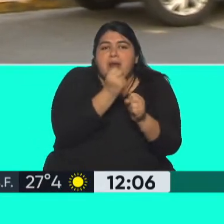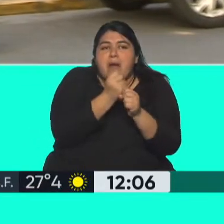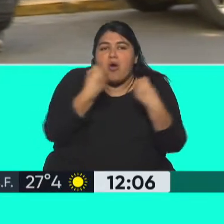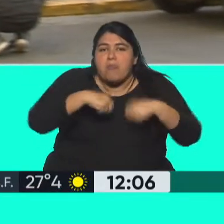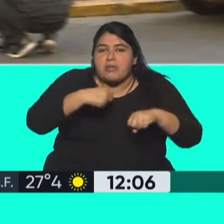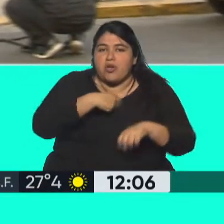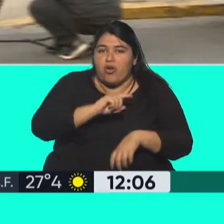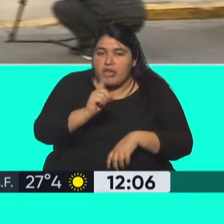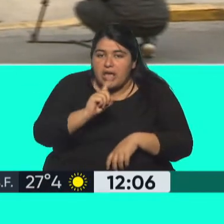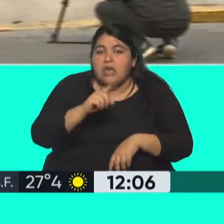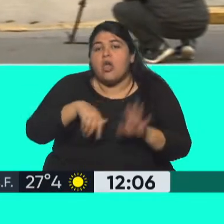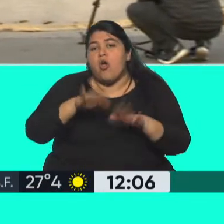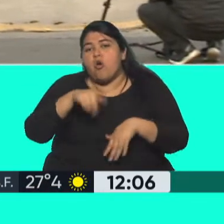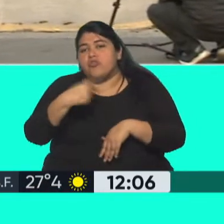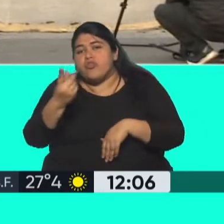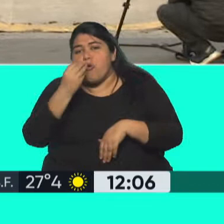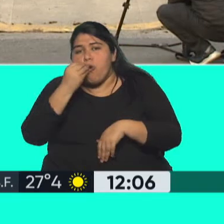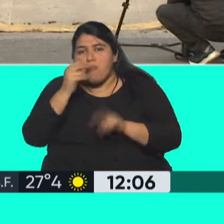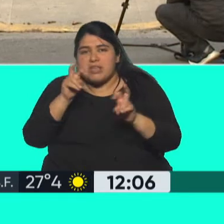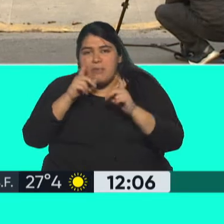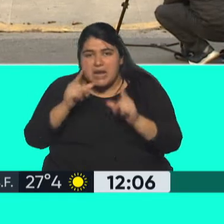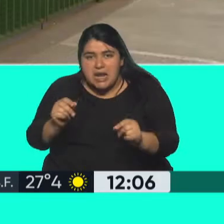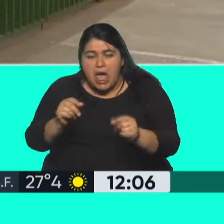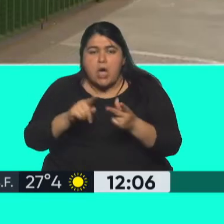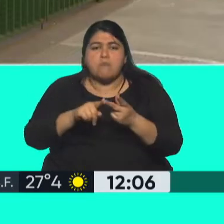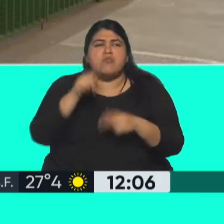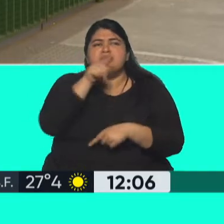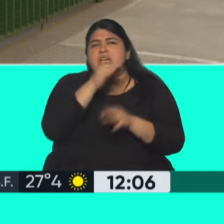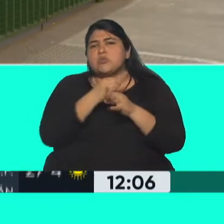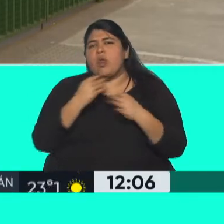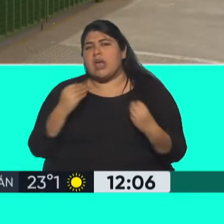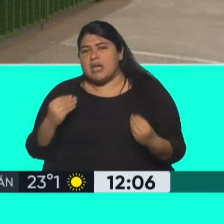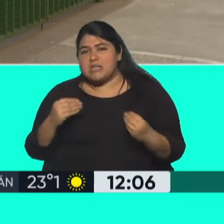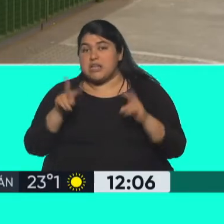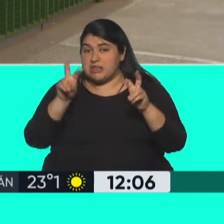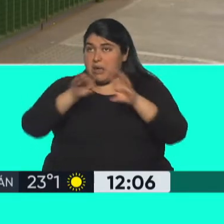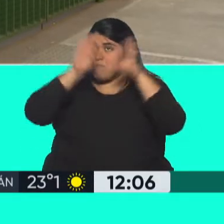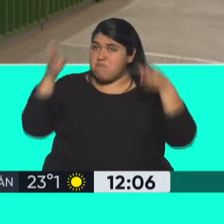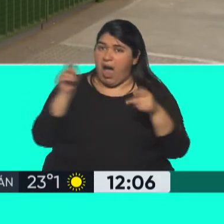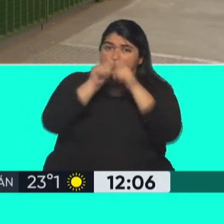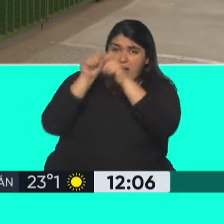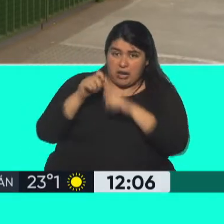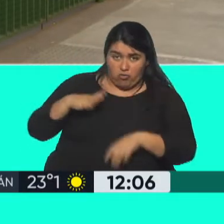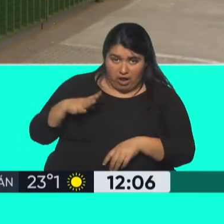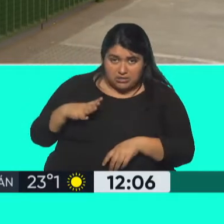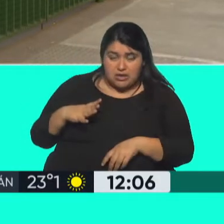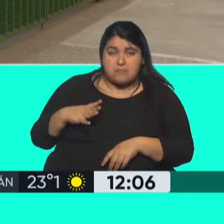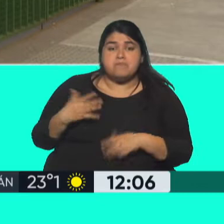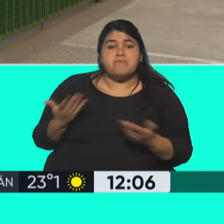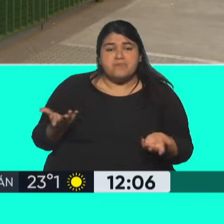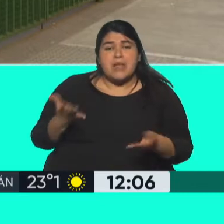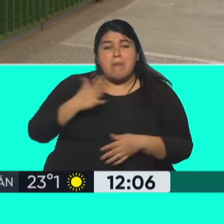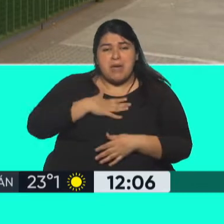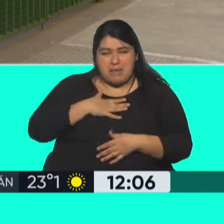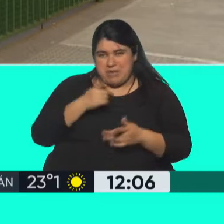hincapié en el tema de las viandas, en otra, como es en este tipo de escuelas, hacen hincapié en el tema de las instalaciones. Y me parece importante, si